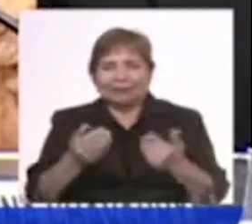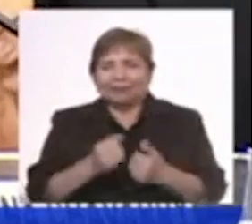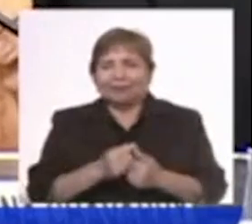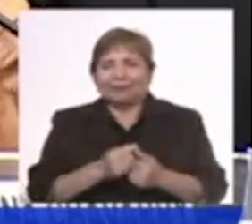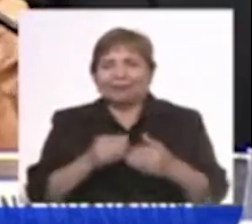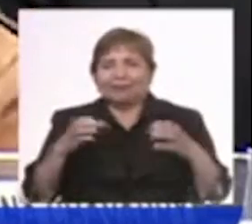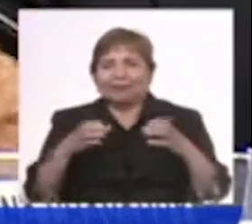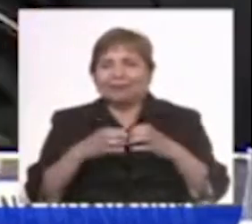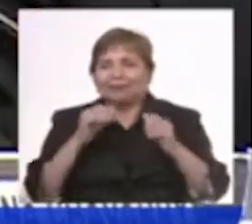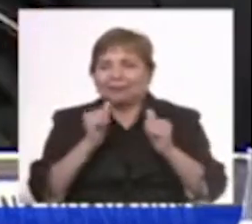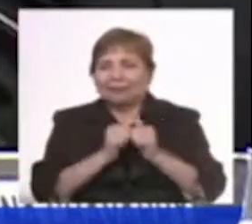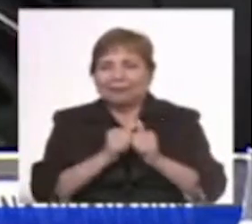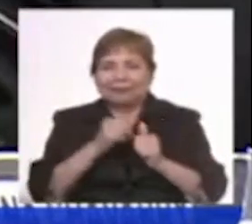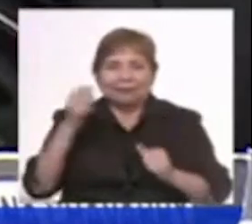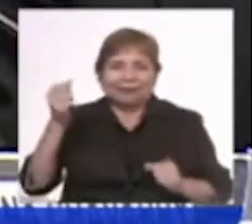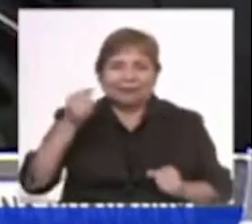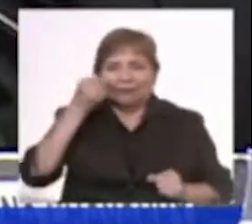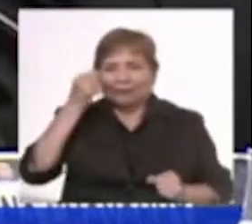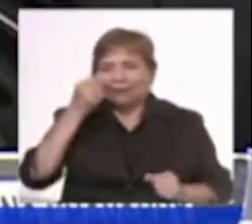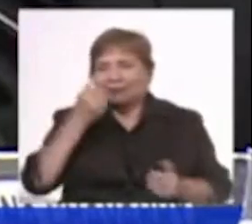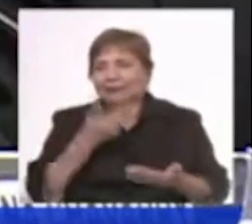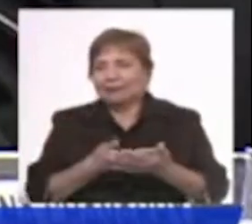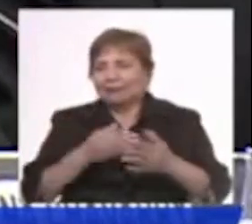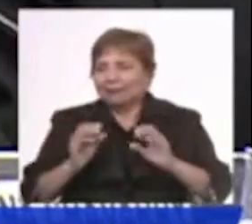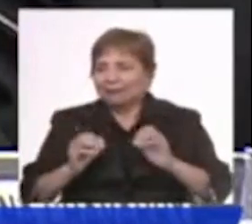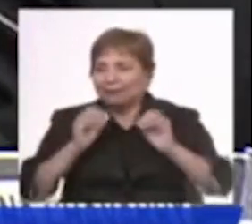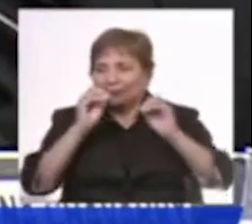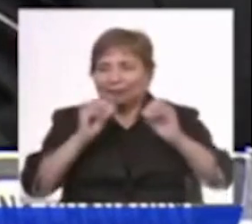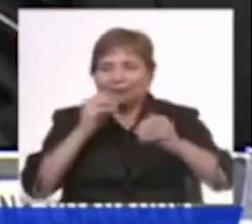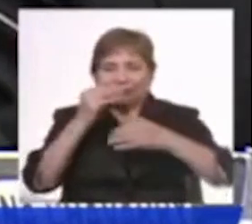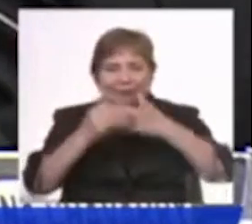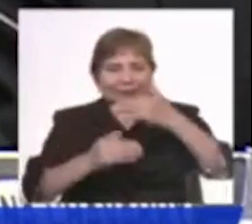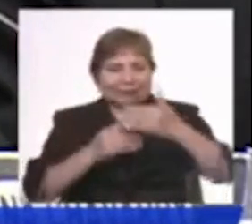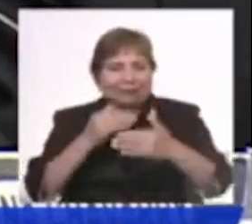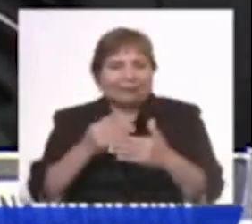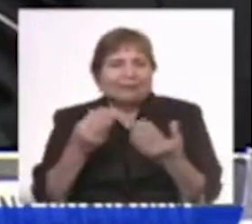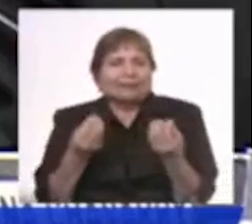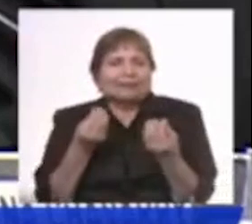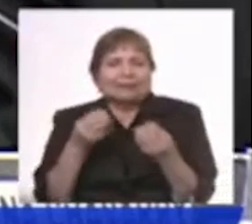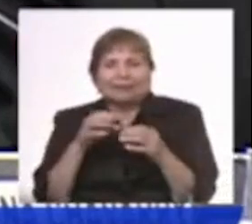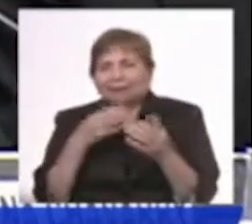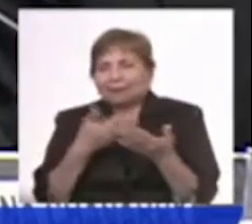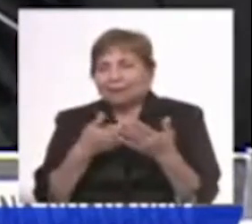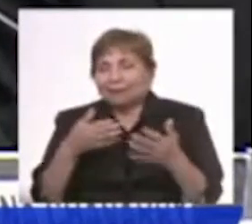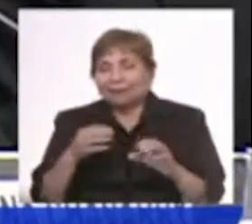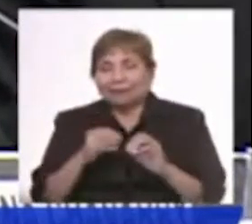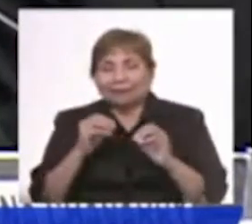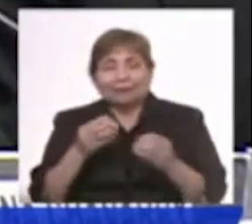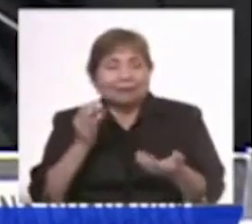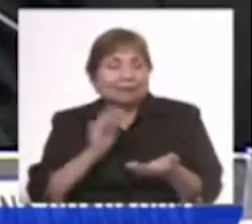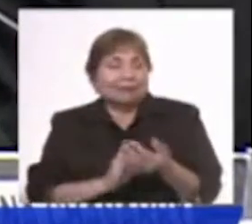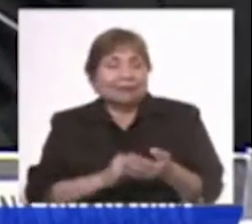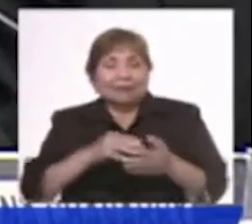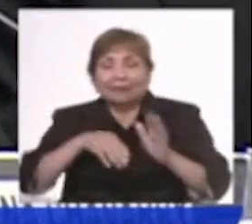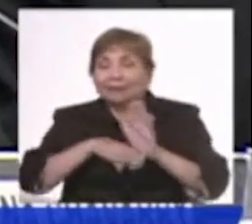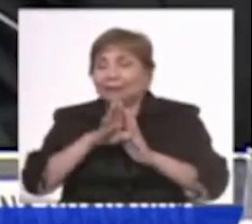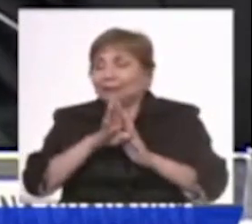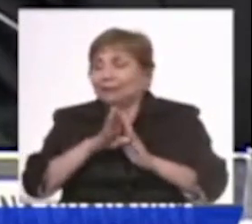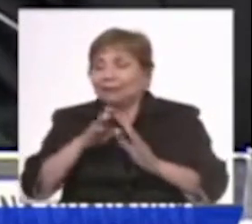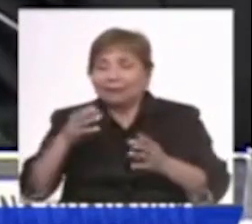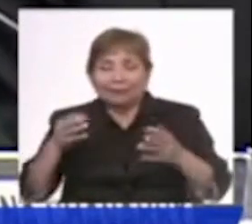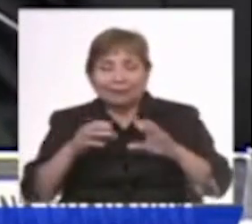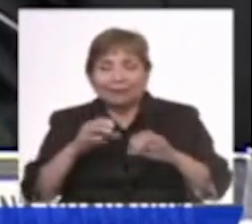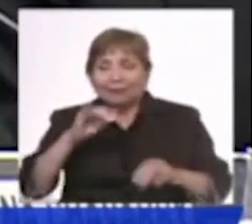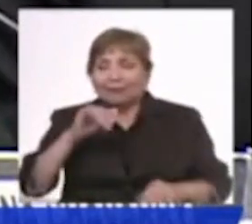a un concurso y que gane y para instalar alfombras. ¿Cómo es que se genera esta situación? Más aún, pues, porque en el